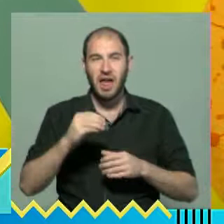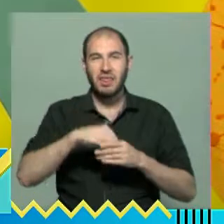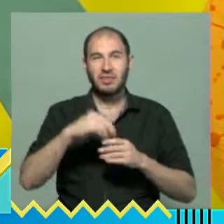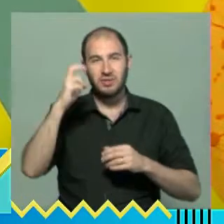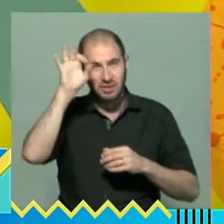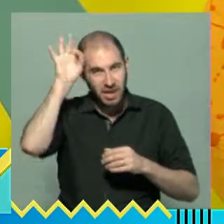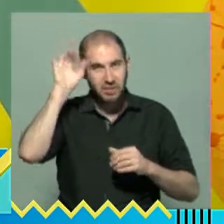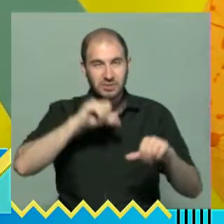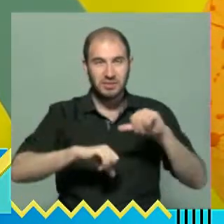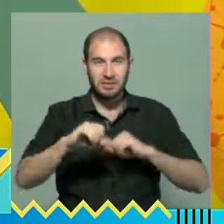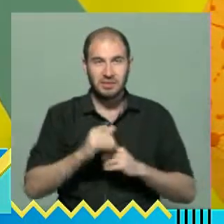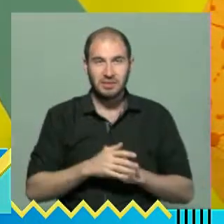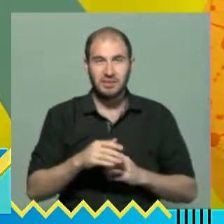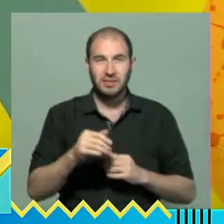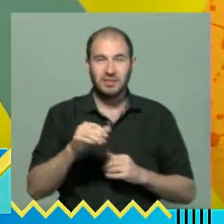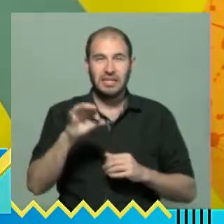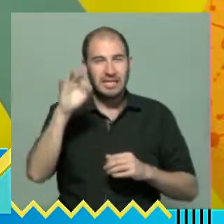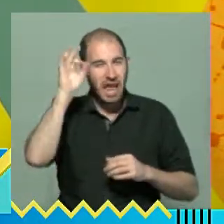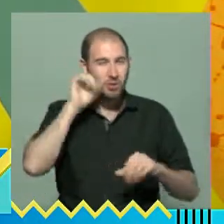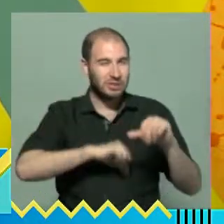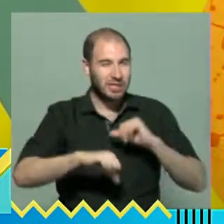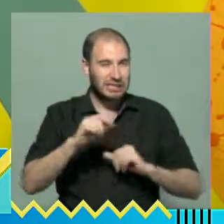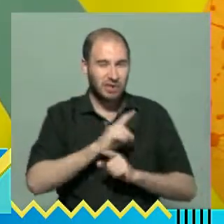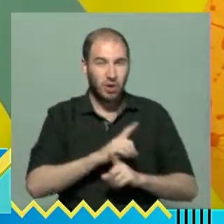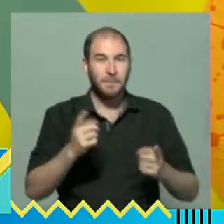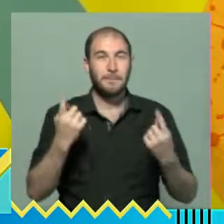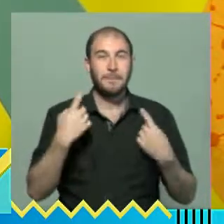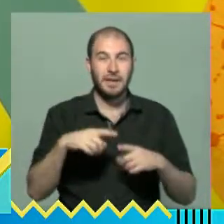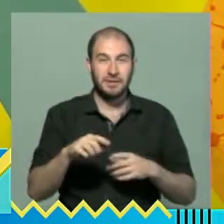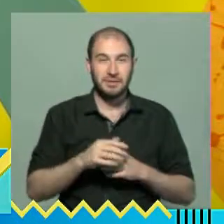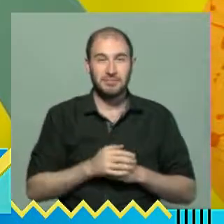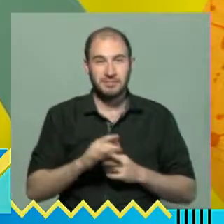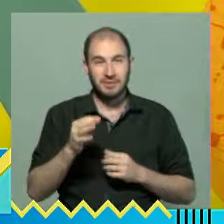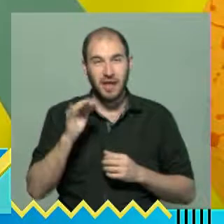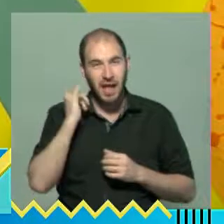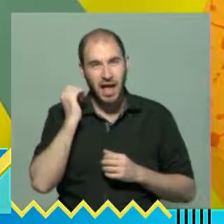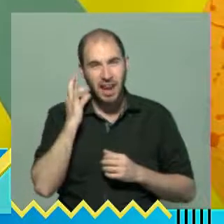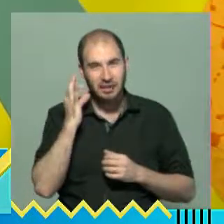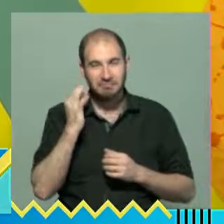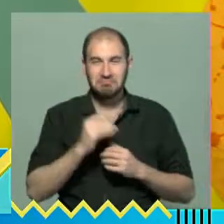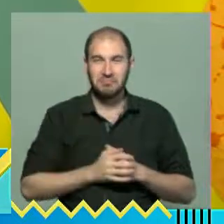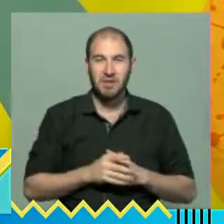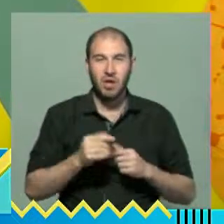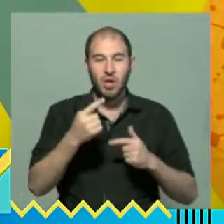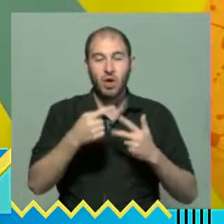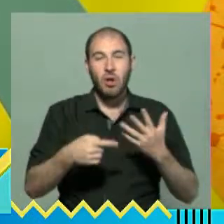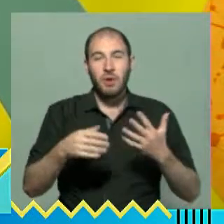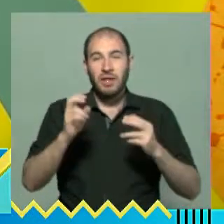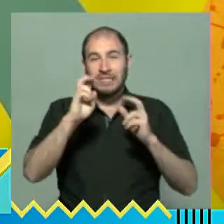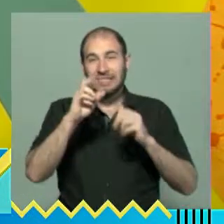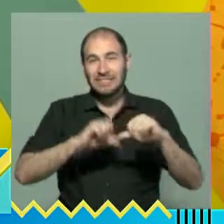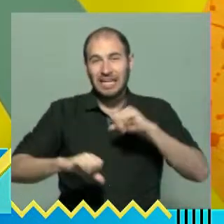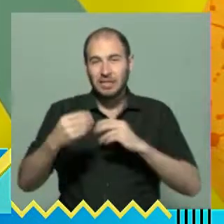neurociencia. Todavía no que nos digan neurocientíficos, pero sí eso. Entonces es un conjunto de disciplinas